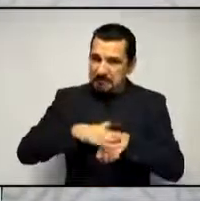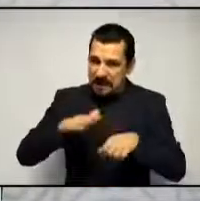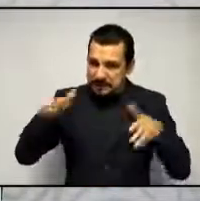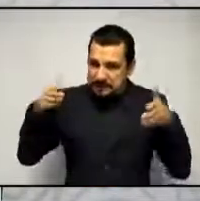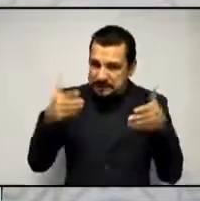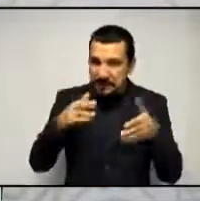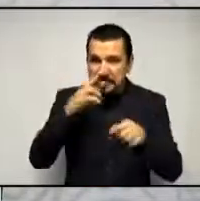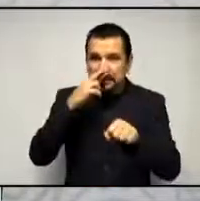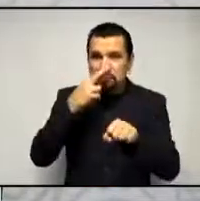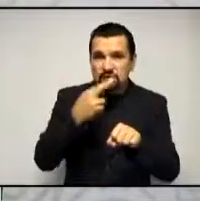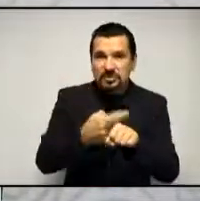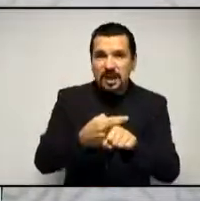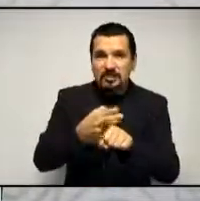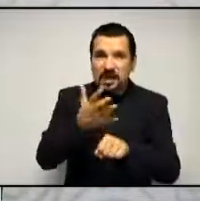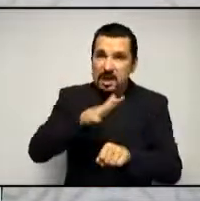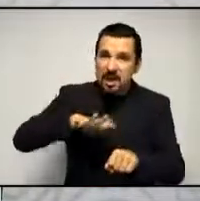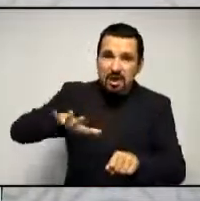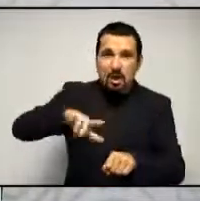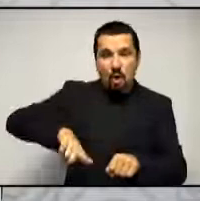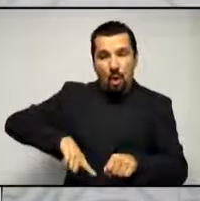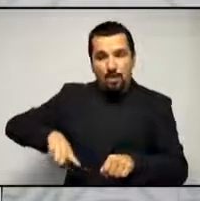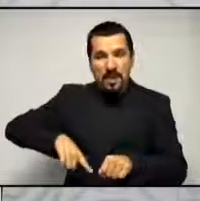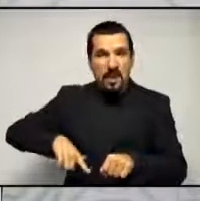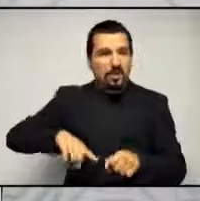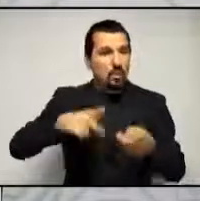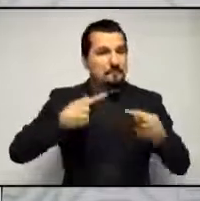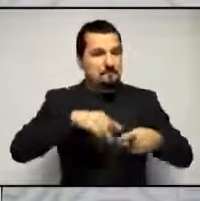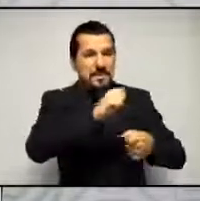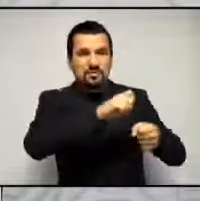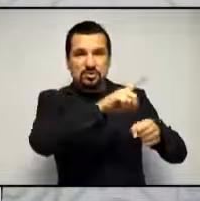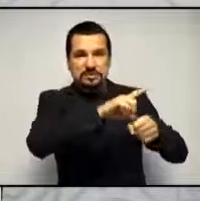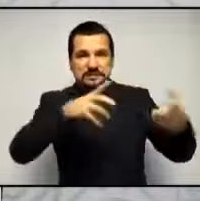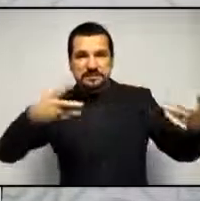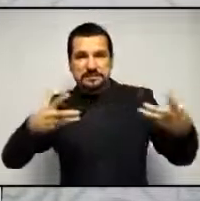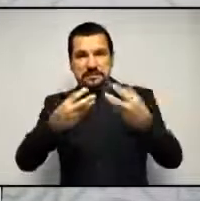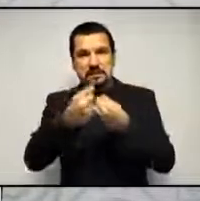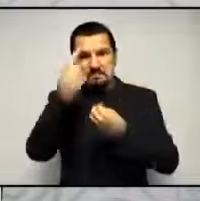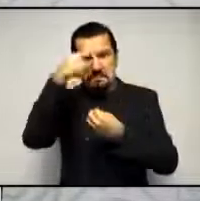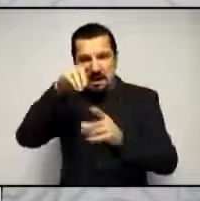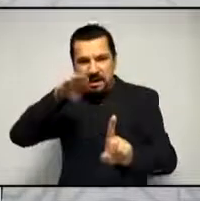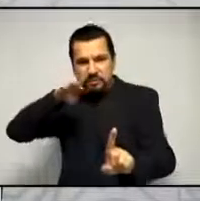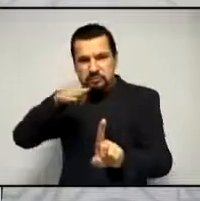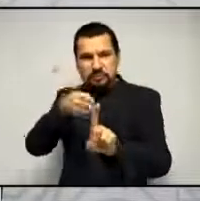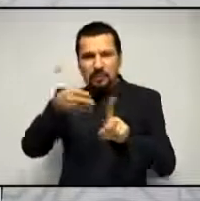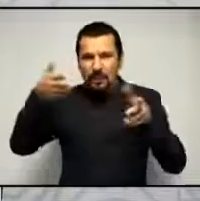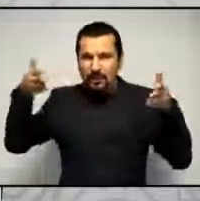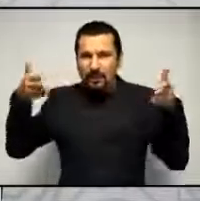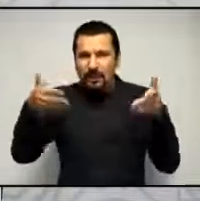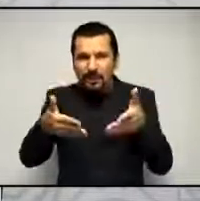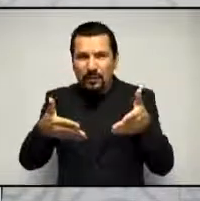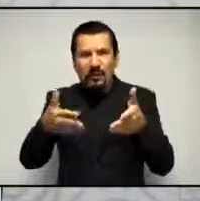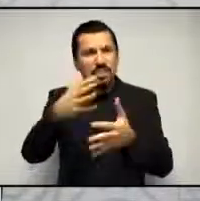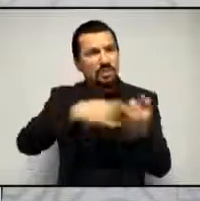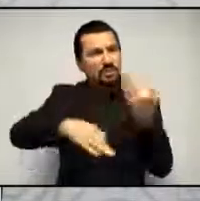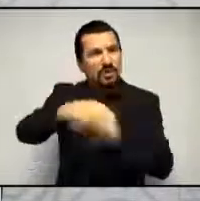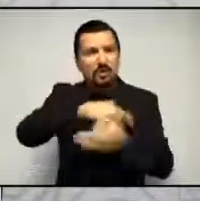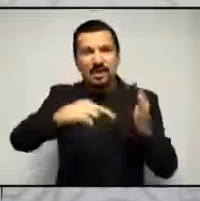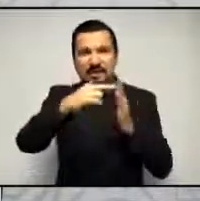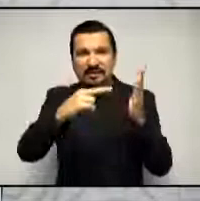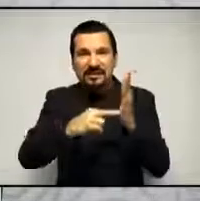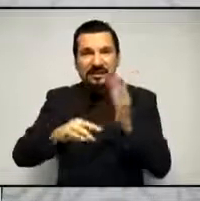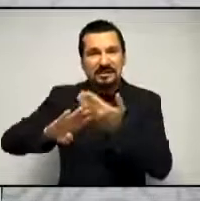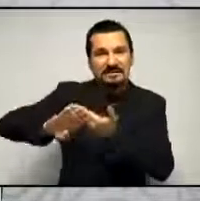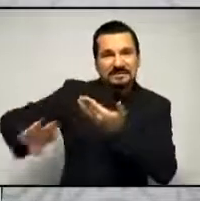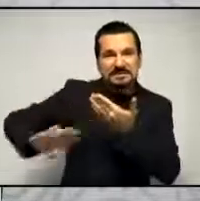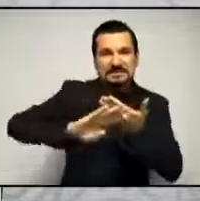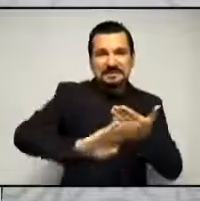entre sociedad y gobierno para poner más énfasis en la aplicación de todas las medidas preventivas